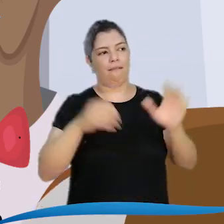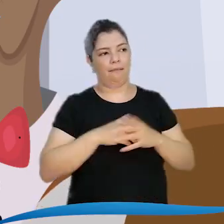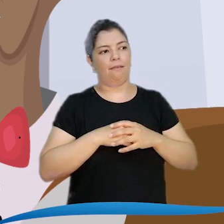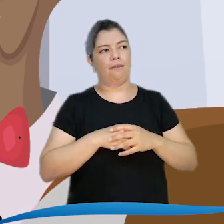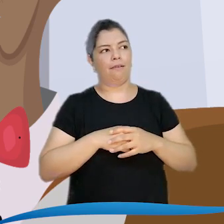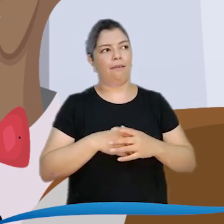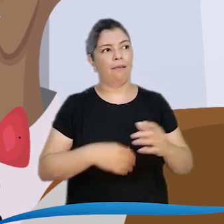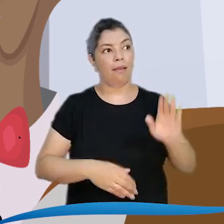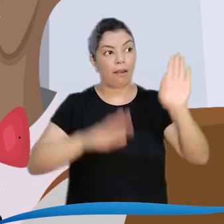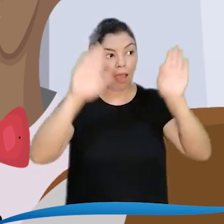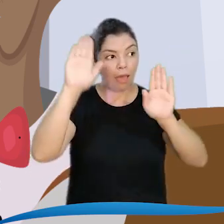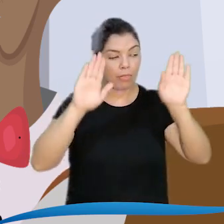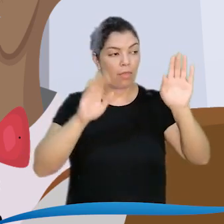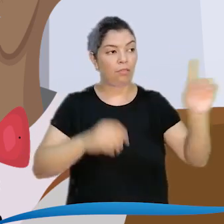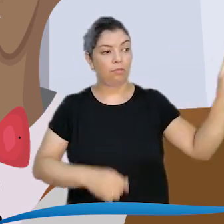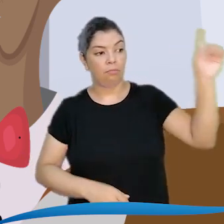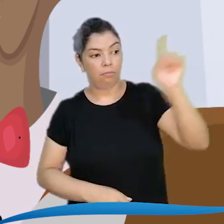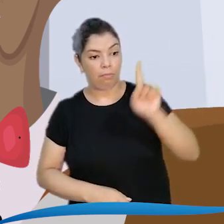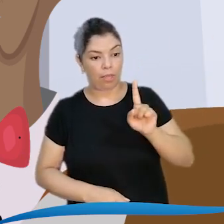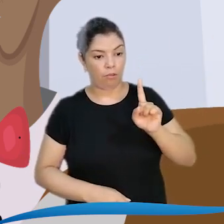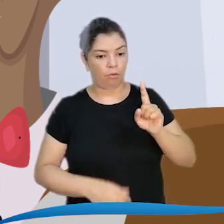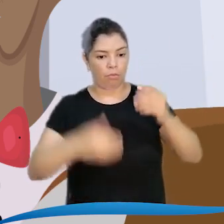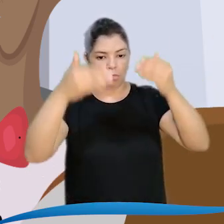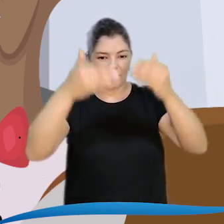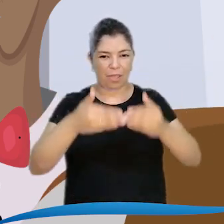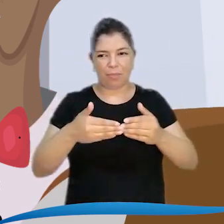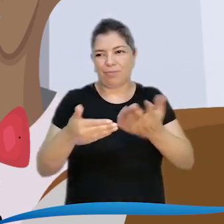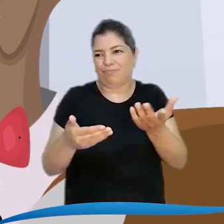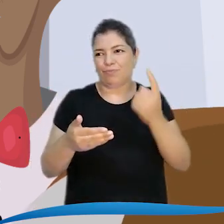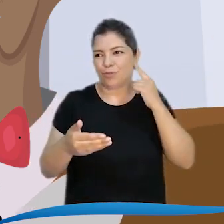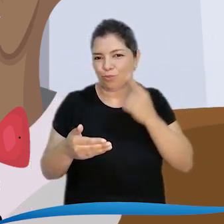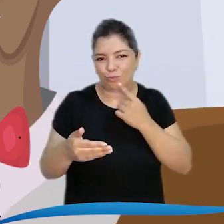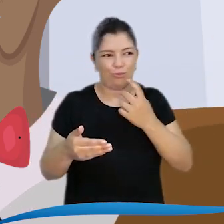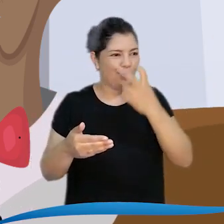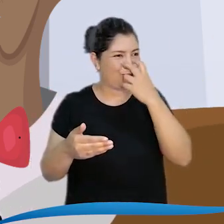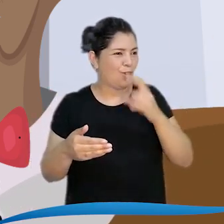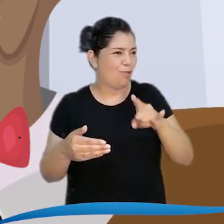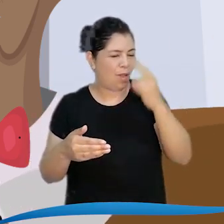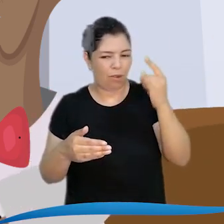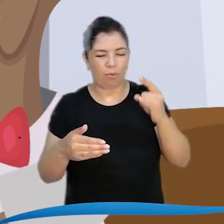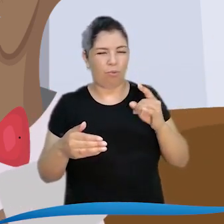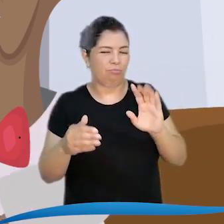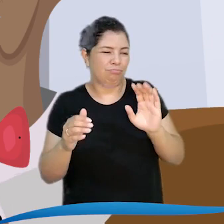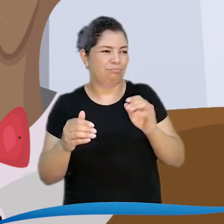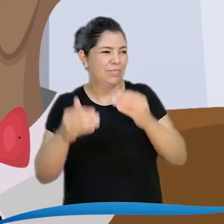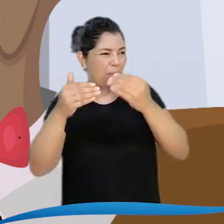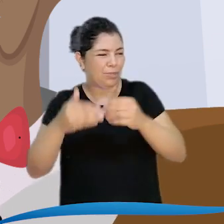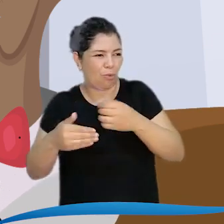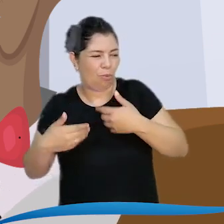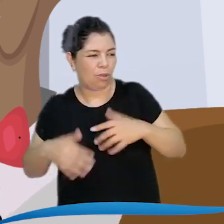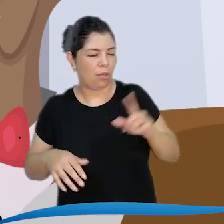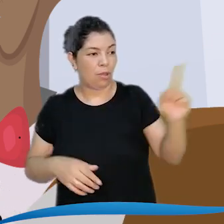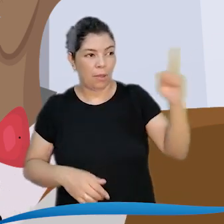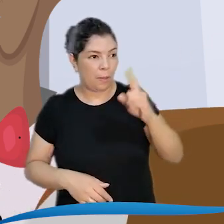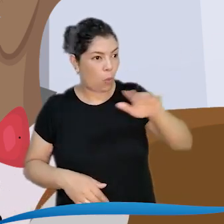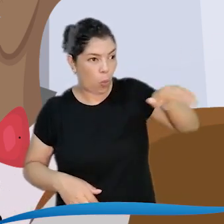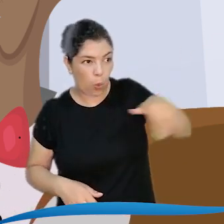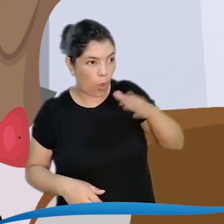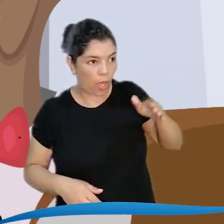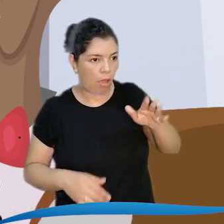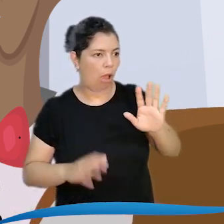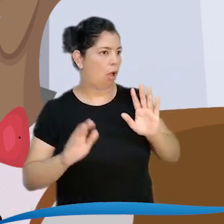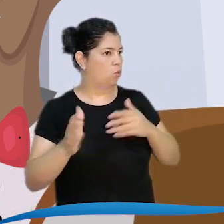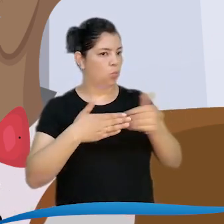clarito. Entonces, la ausencia de candidatos para alguna de las categorías de discapacidad no es razón para detener